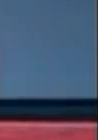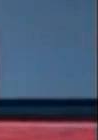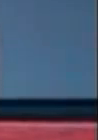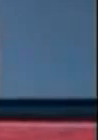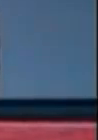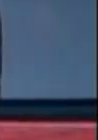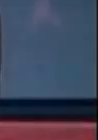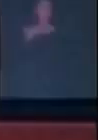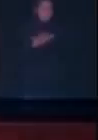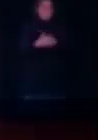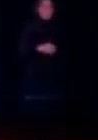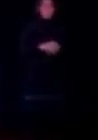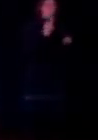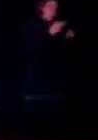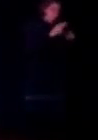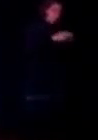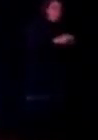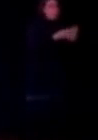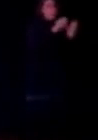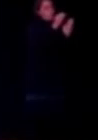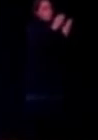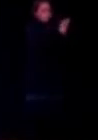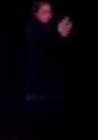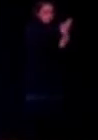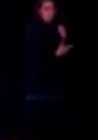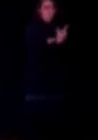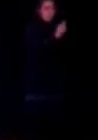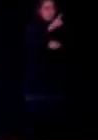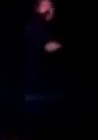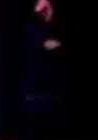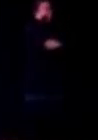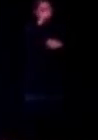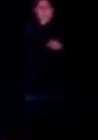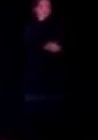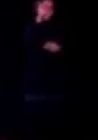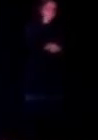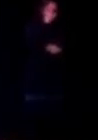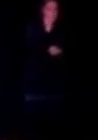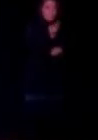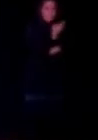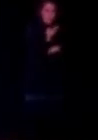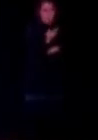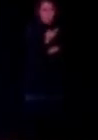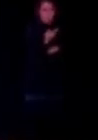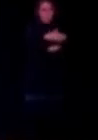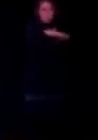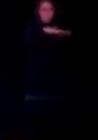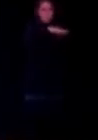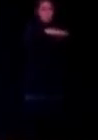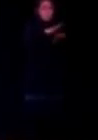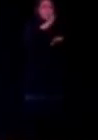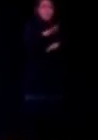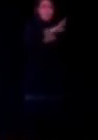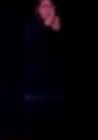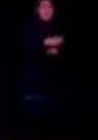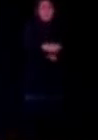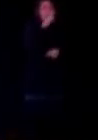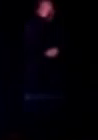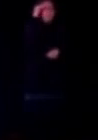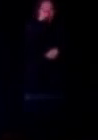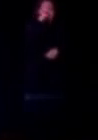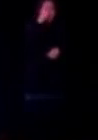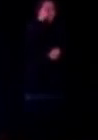necesitan políticas, claro que se necesitan culturas. Cambiar la cultura es esencial porque una de las cuestiones mayores es cambiar los modelos mentales, pero